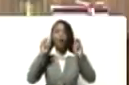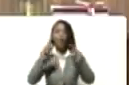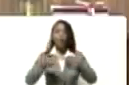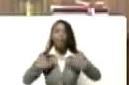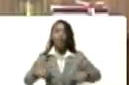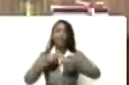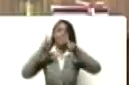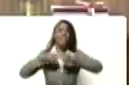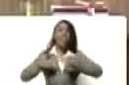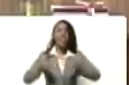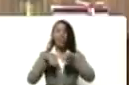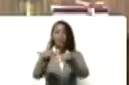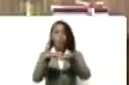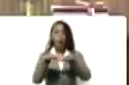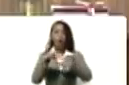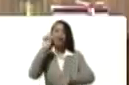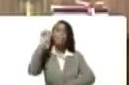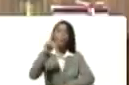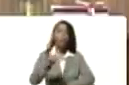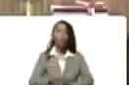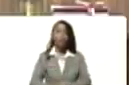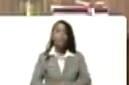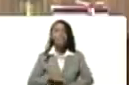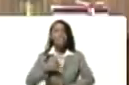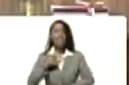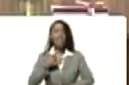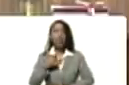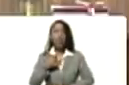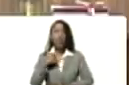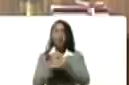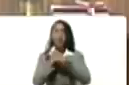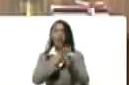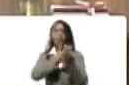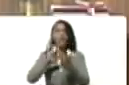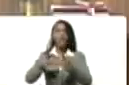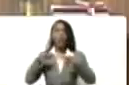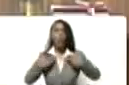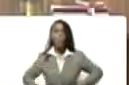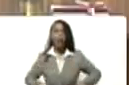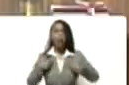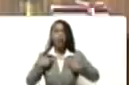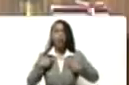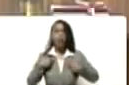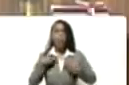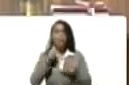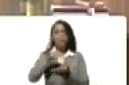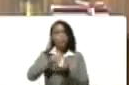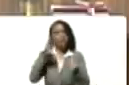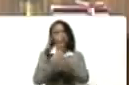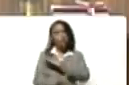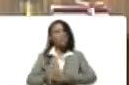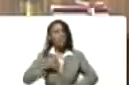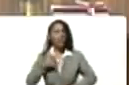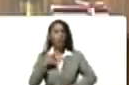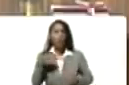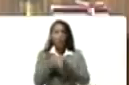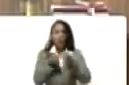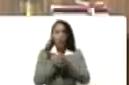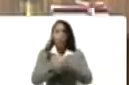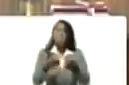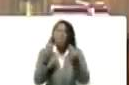hermosa también y sentirnos parte de una humanidad y sentirnos una parte que tiene